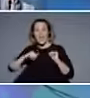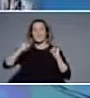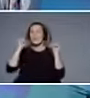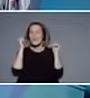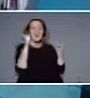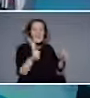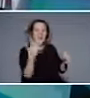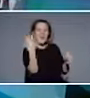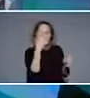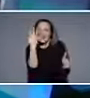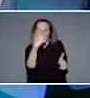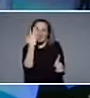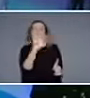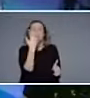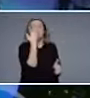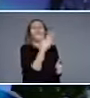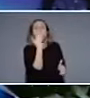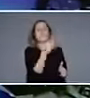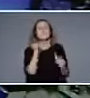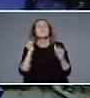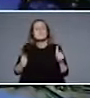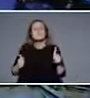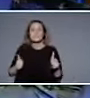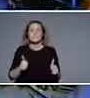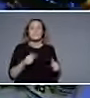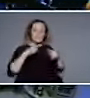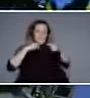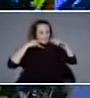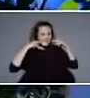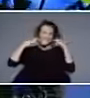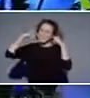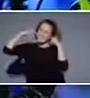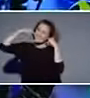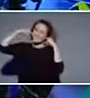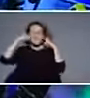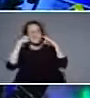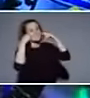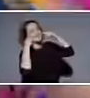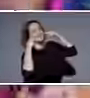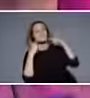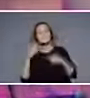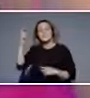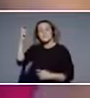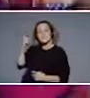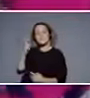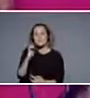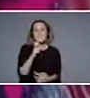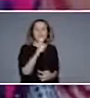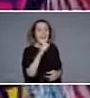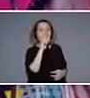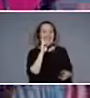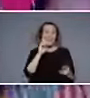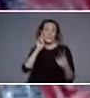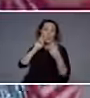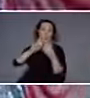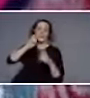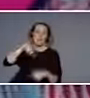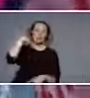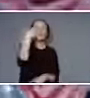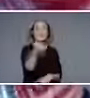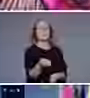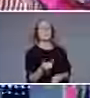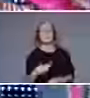el carnaval. Y con sonrisa en mi cara llevando aquí. ¡Hasta el próximo año! Nada me